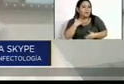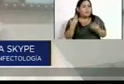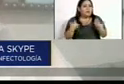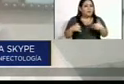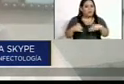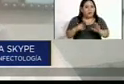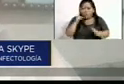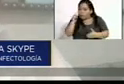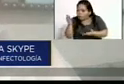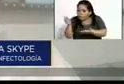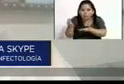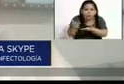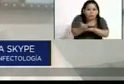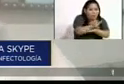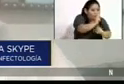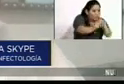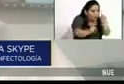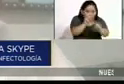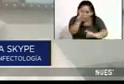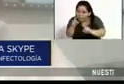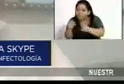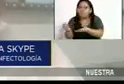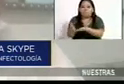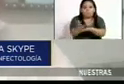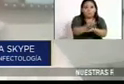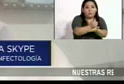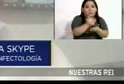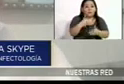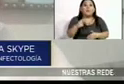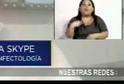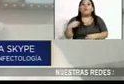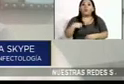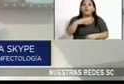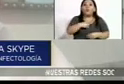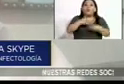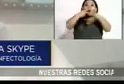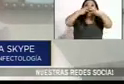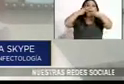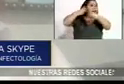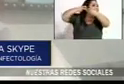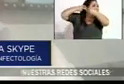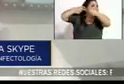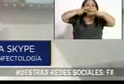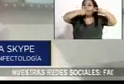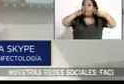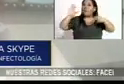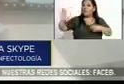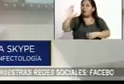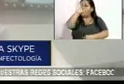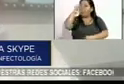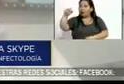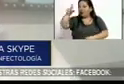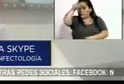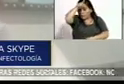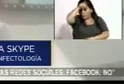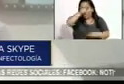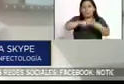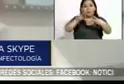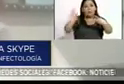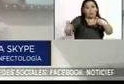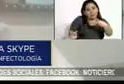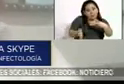recabar de algunos casos que han consultado a otorrinos laryngólogos famosos, en Alemania por ejemplo, en Francia igual,